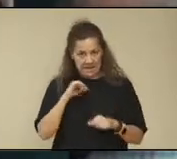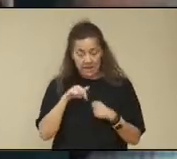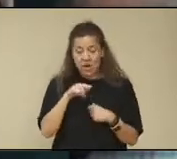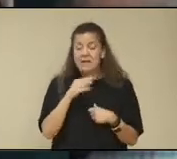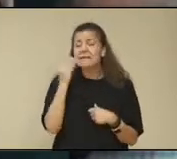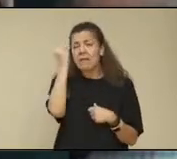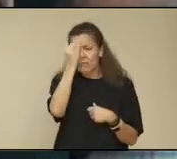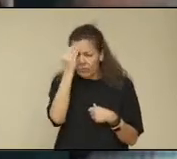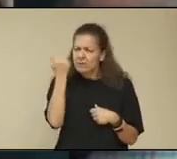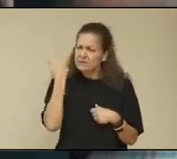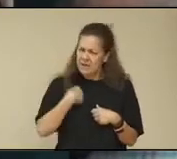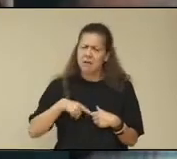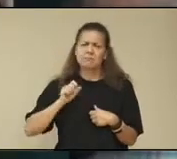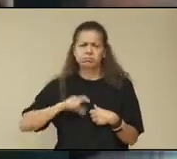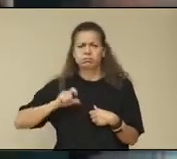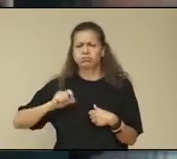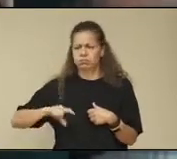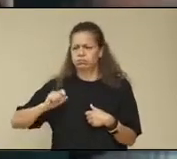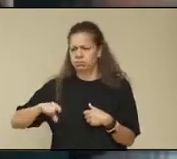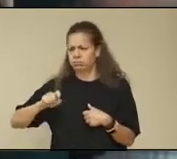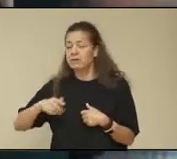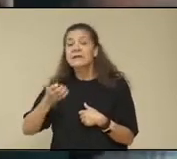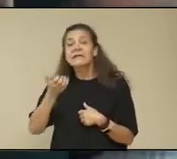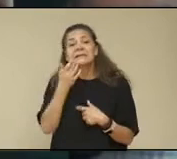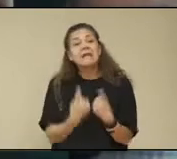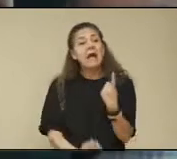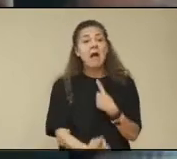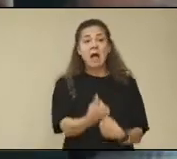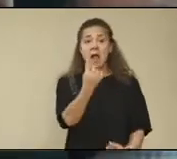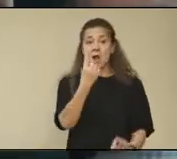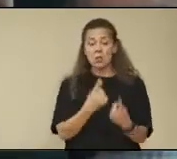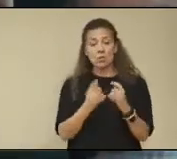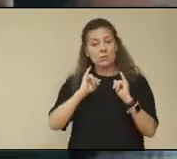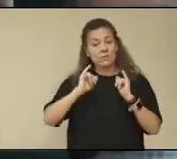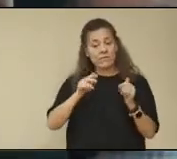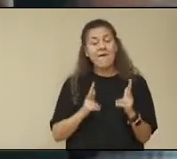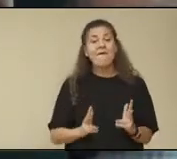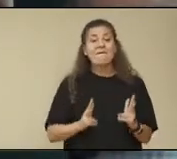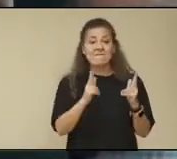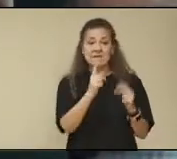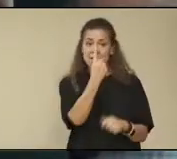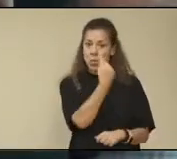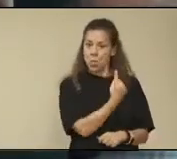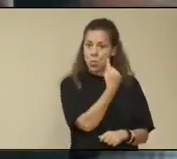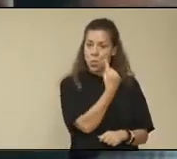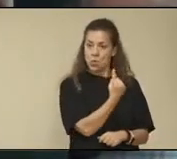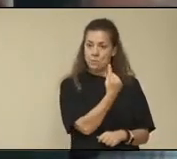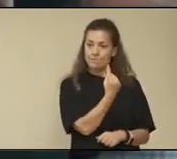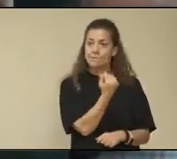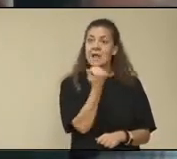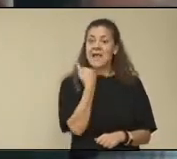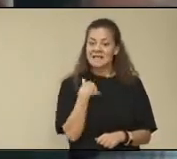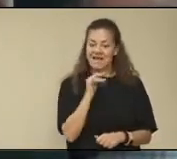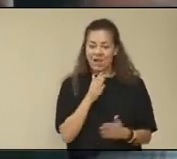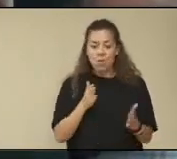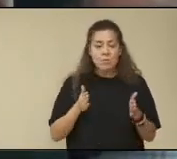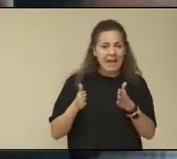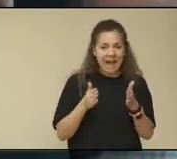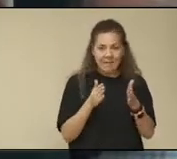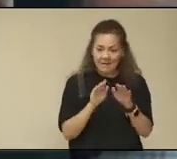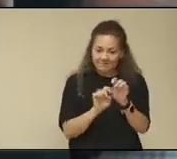reflexión se ha hecho muchas veces. Si alguno de ellos hubiera llegado a la fase 1, ya habríamos tenido un camino